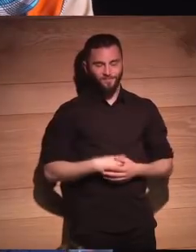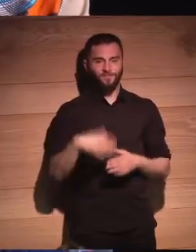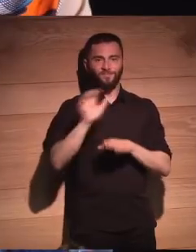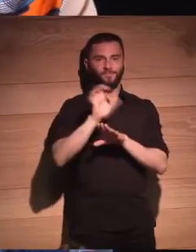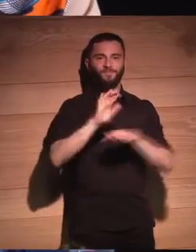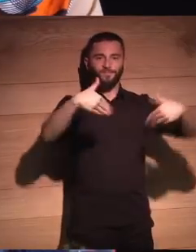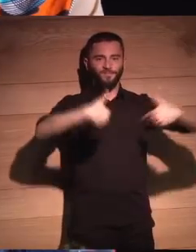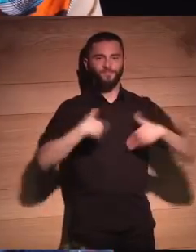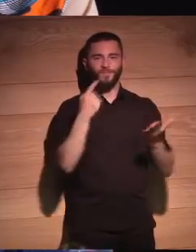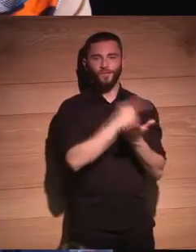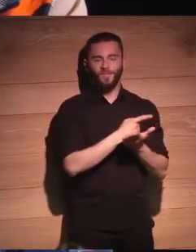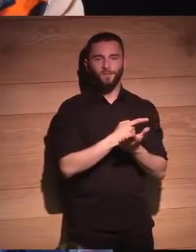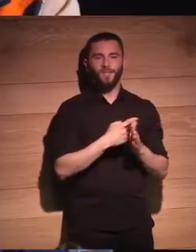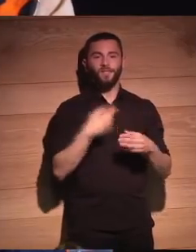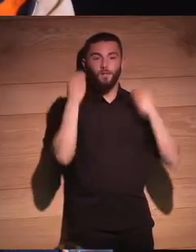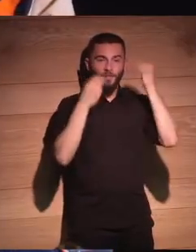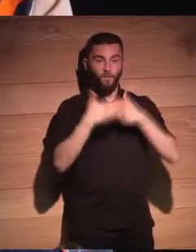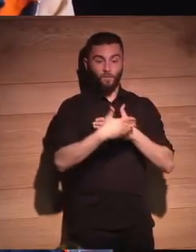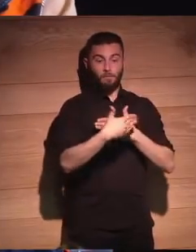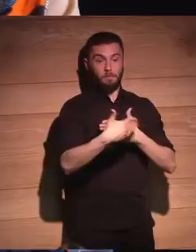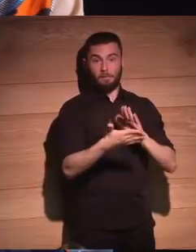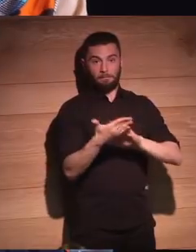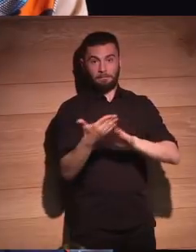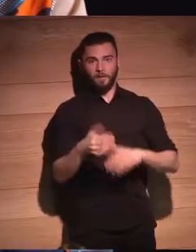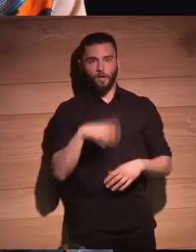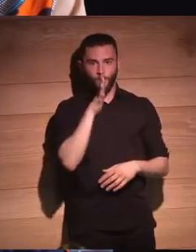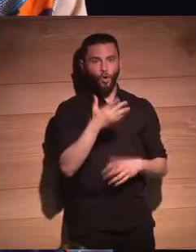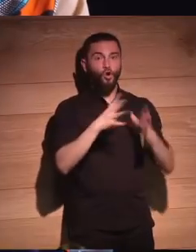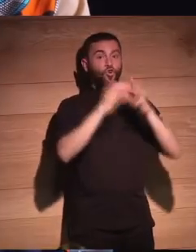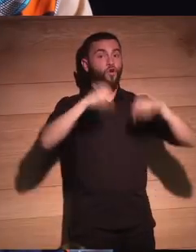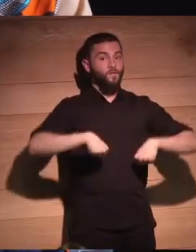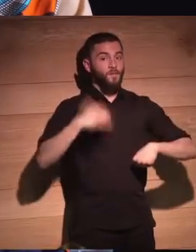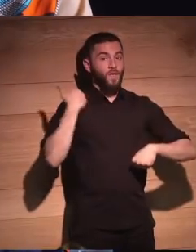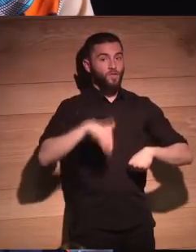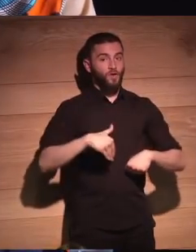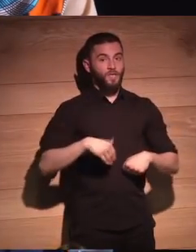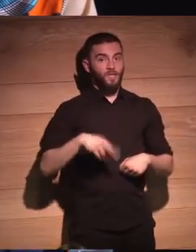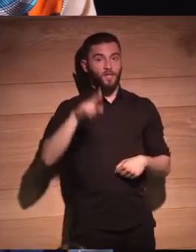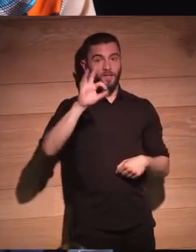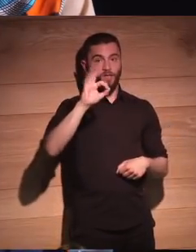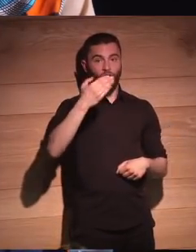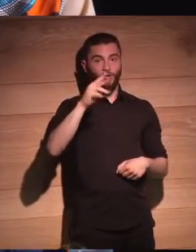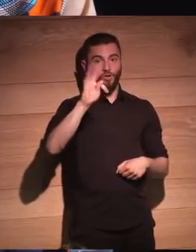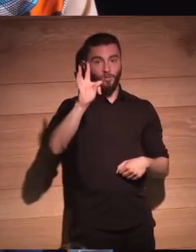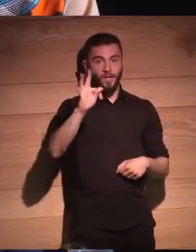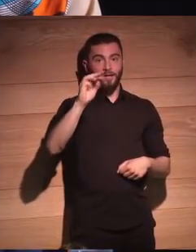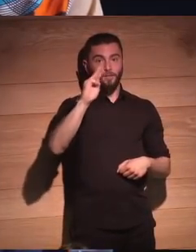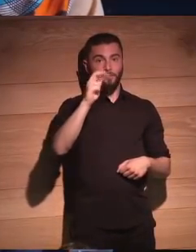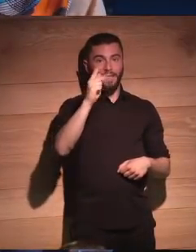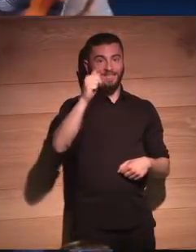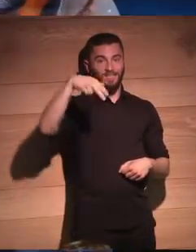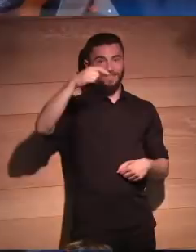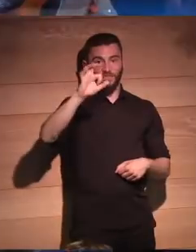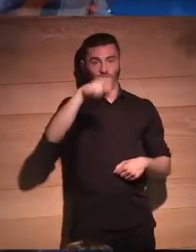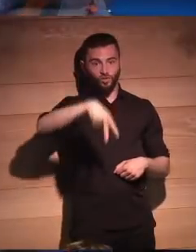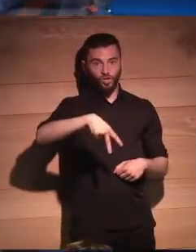vamos a pensar en un futuro casi inmediato, porque yo creo que se ha confirmado que el próximo Batman va a ser Robert Pattinson.